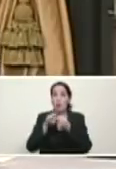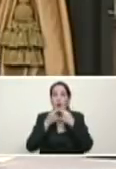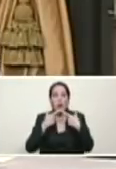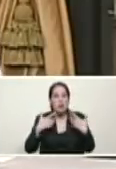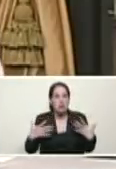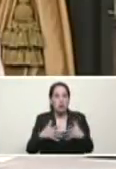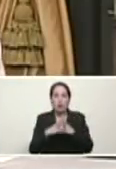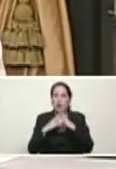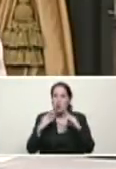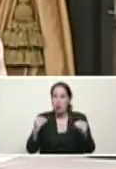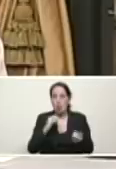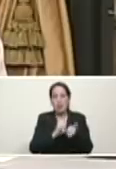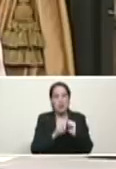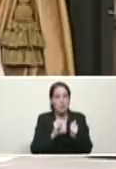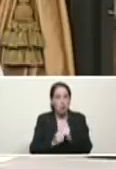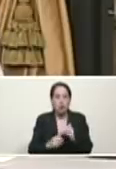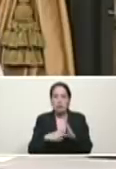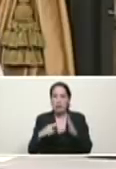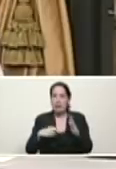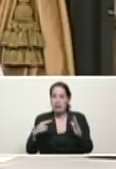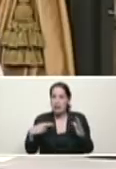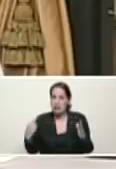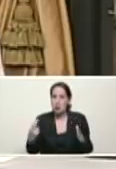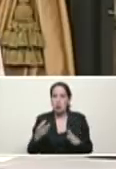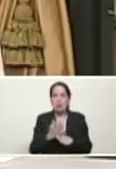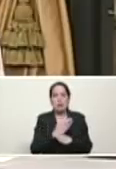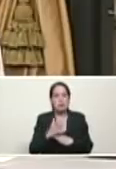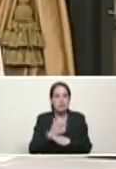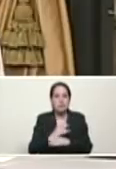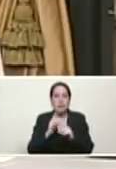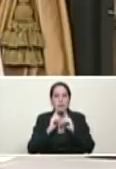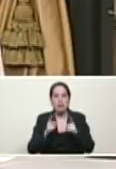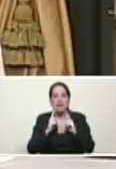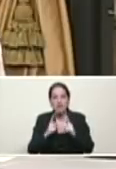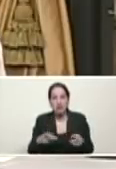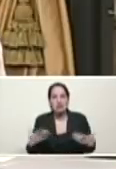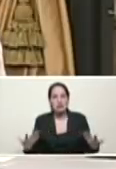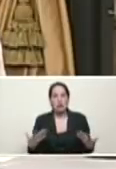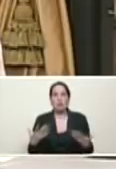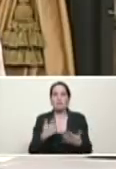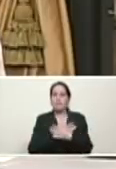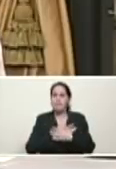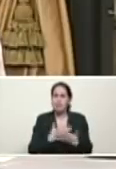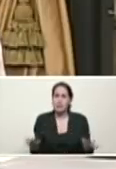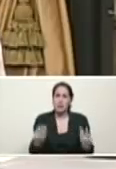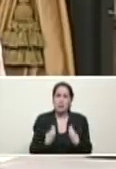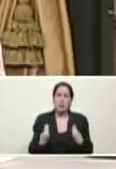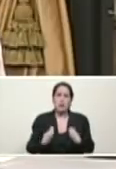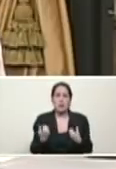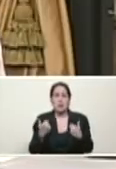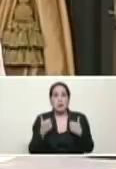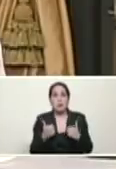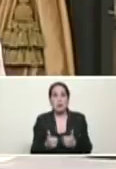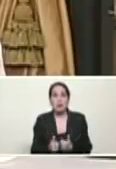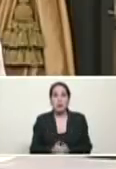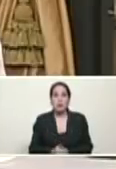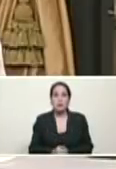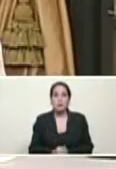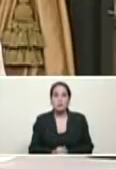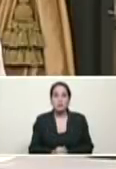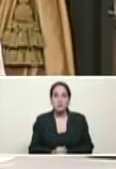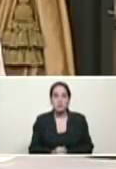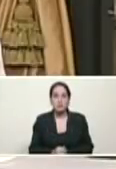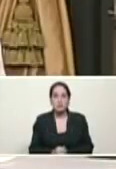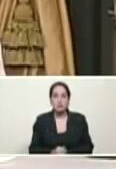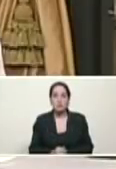el deporte, el bienestar, el compartir, el vivir viviendo. Si algo toca